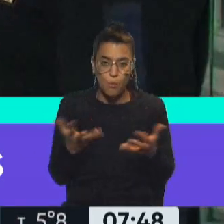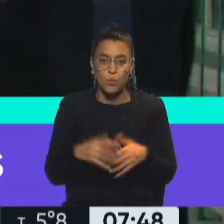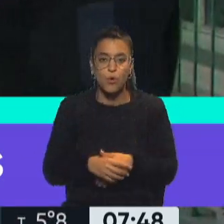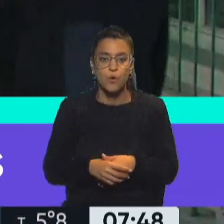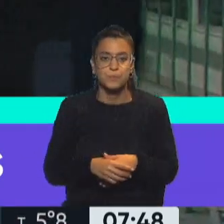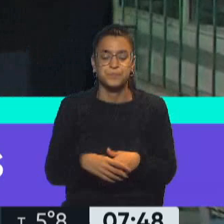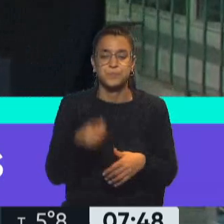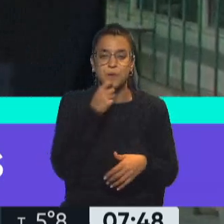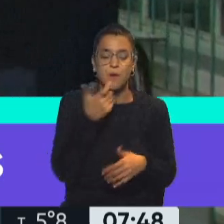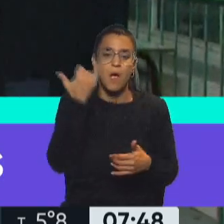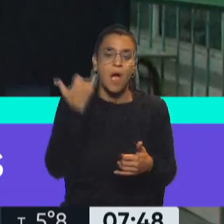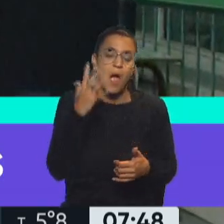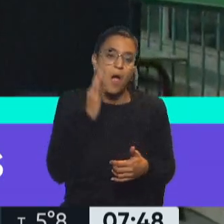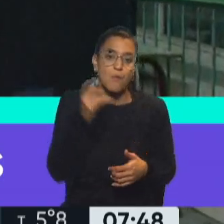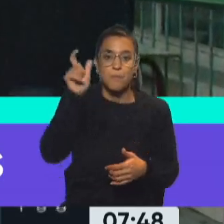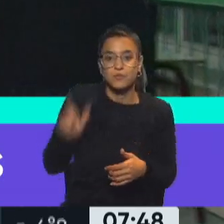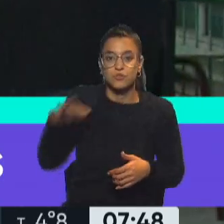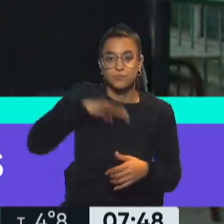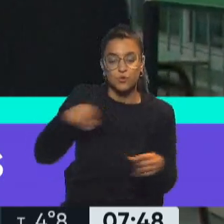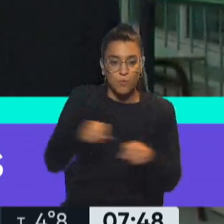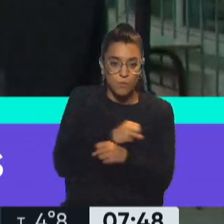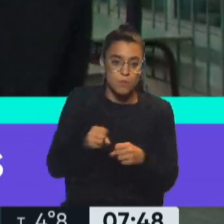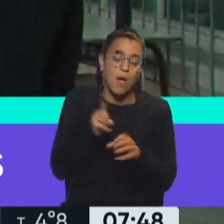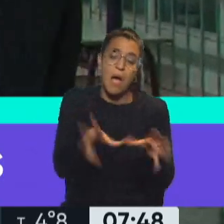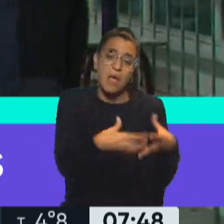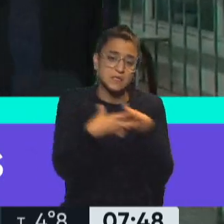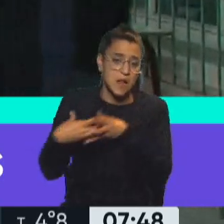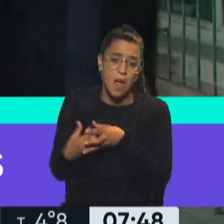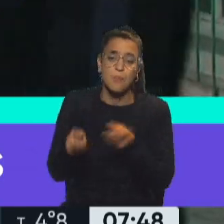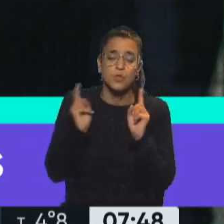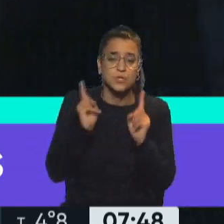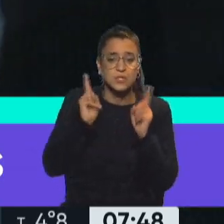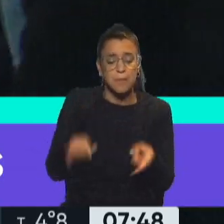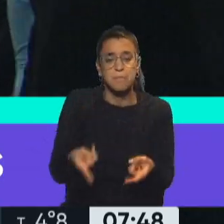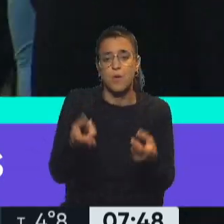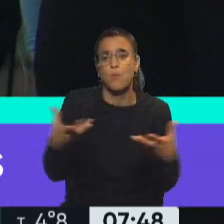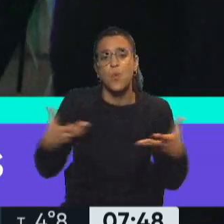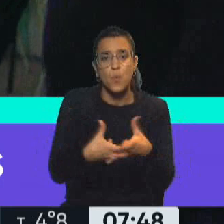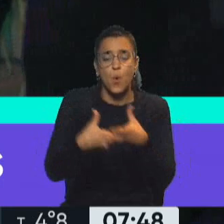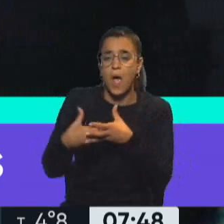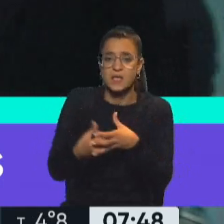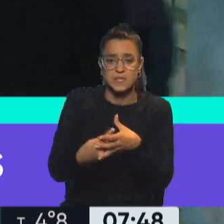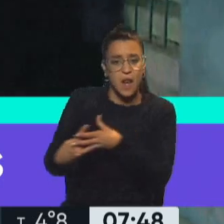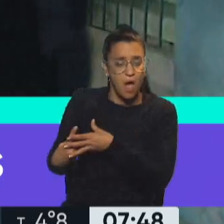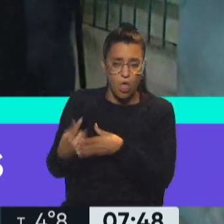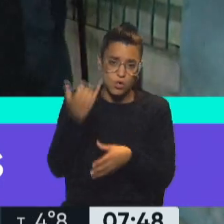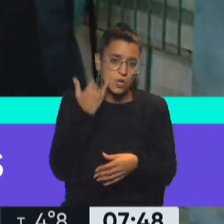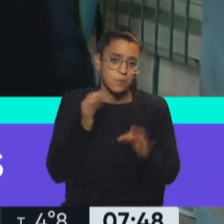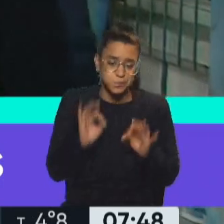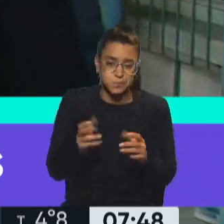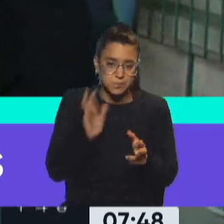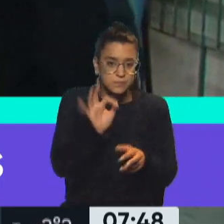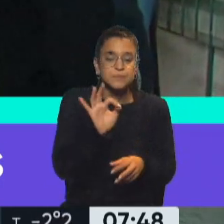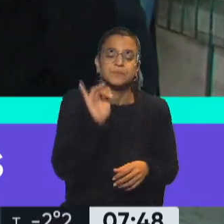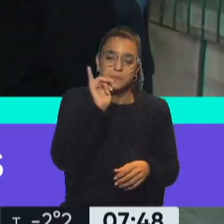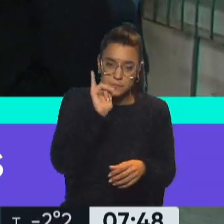hay casos confirmados se procede a aislar tanto al docente como a la burbuja correspondiente. Todo ¿eso ya lo tienen establecido? Sí,